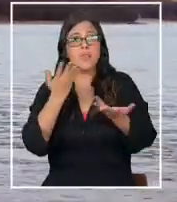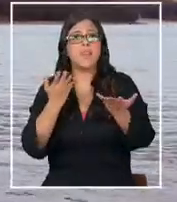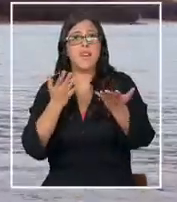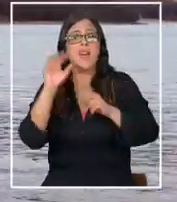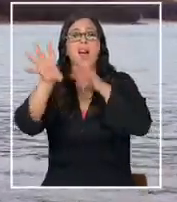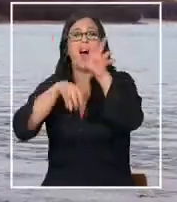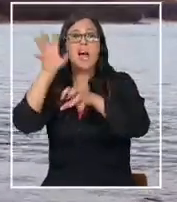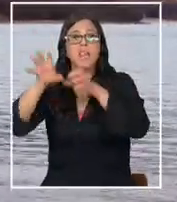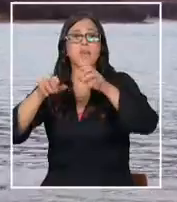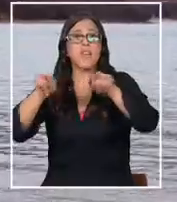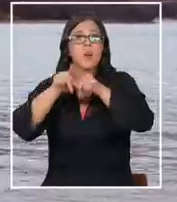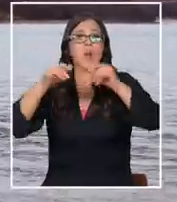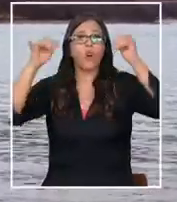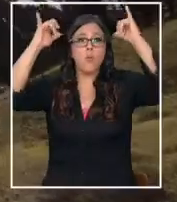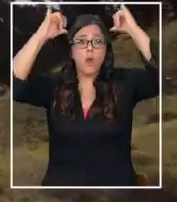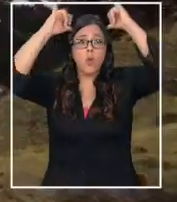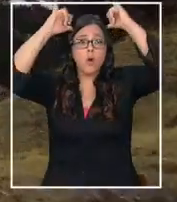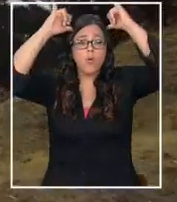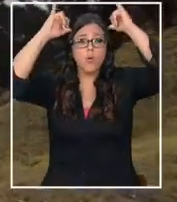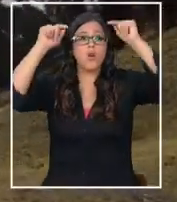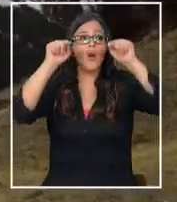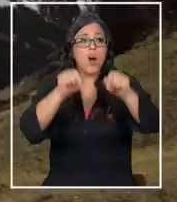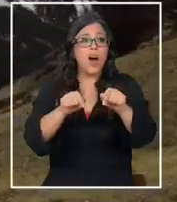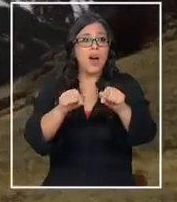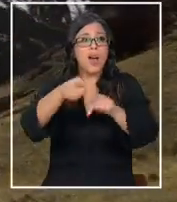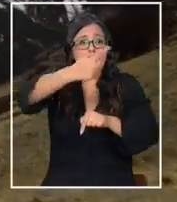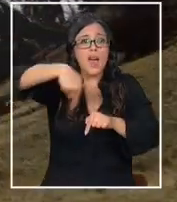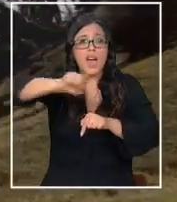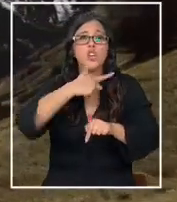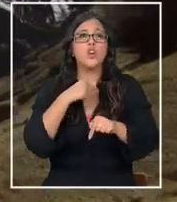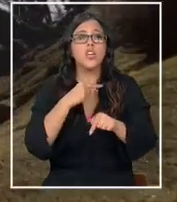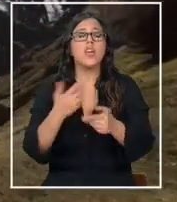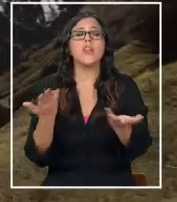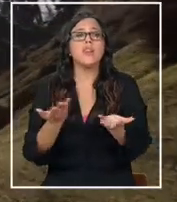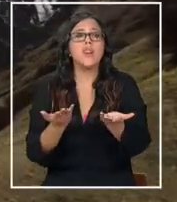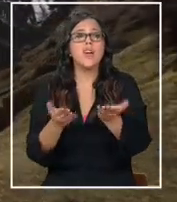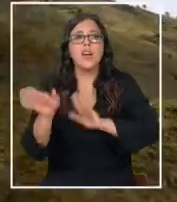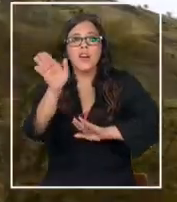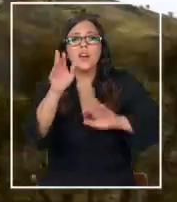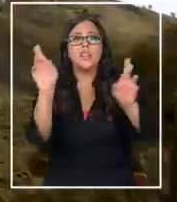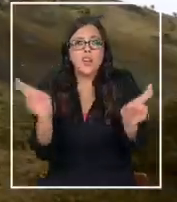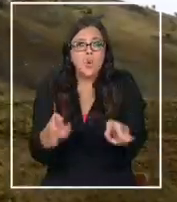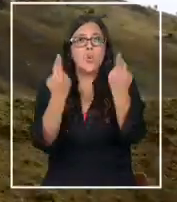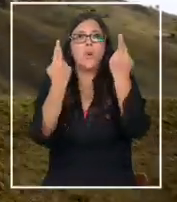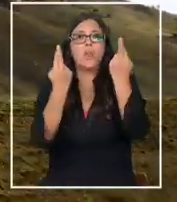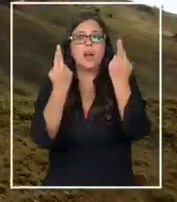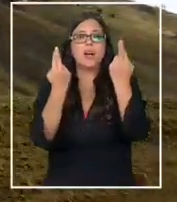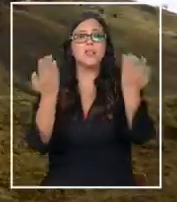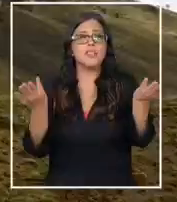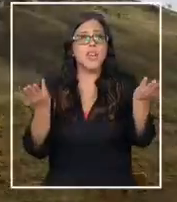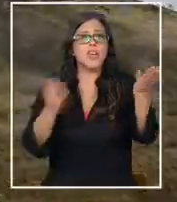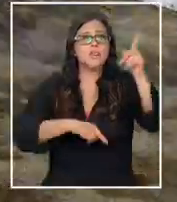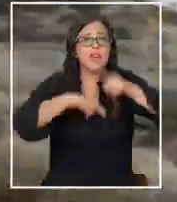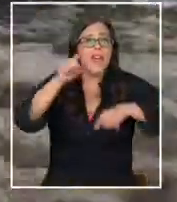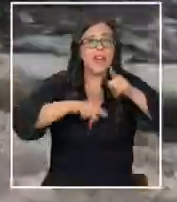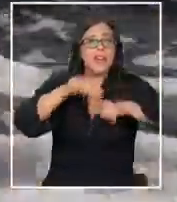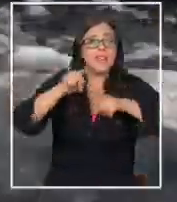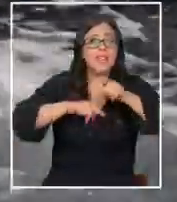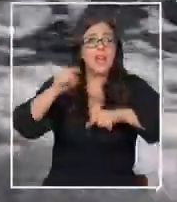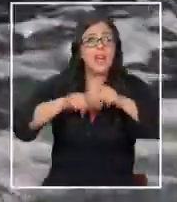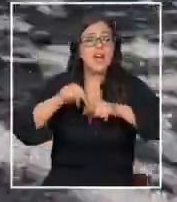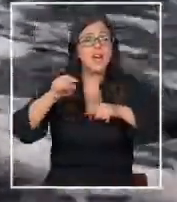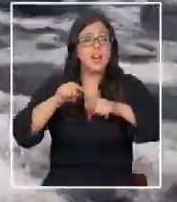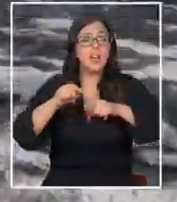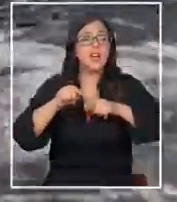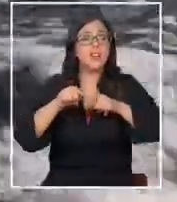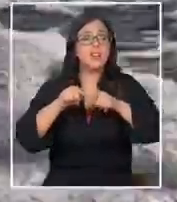nombre Rewilding y su gran objetivo es restaurar los ecosistemas en la tierra, pero también